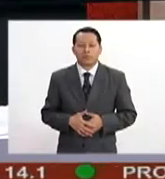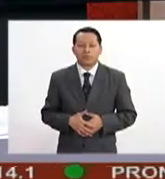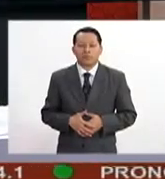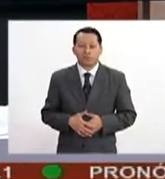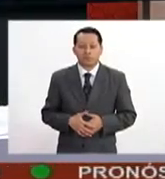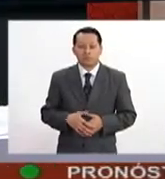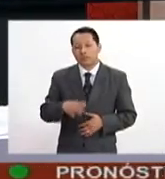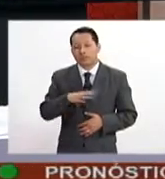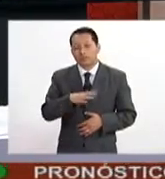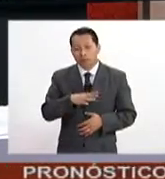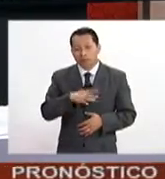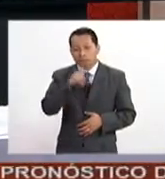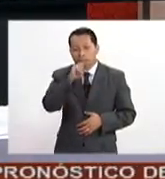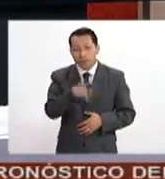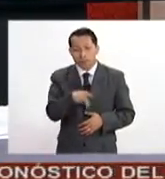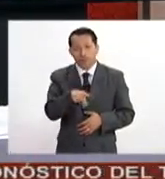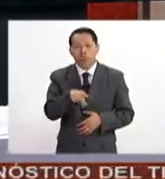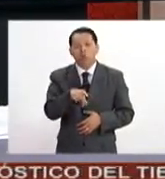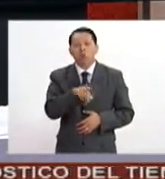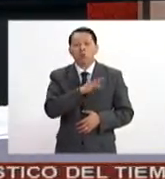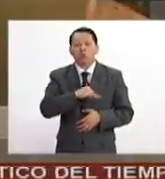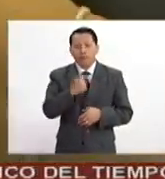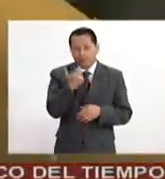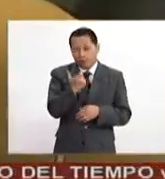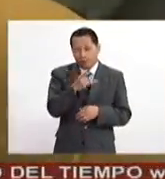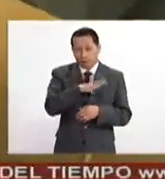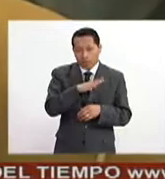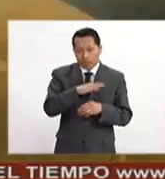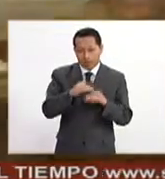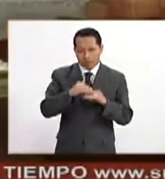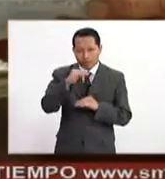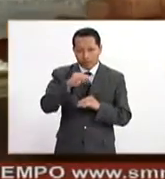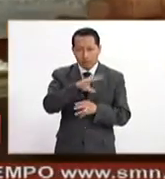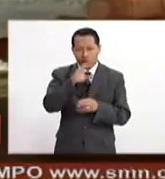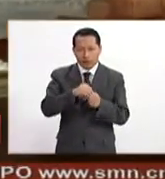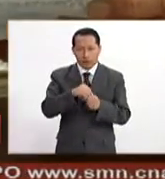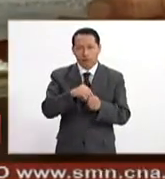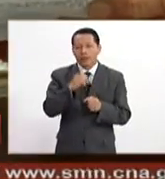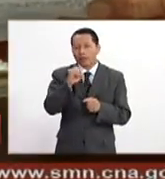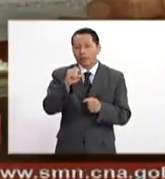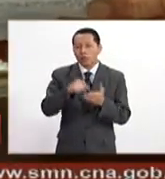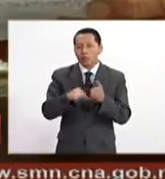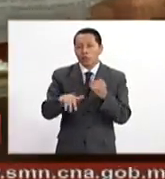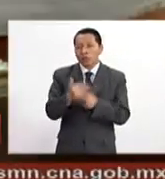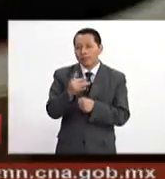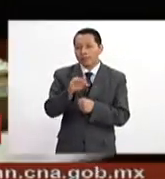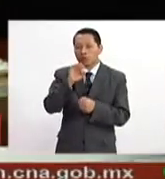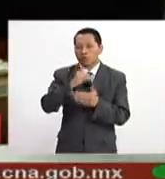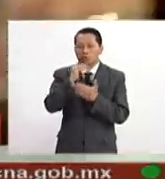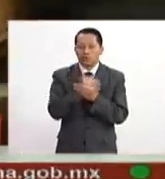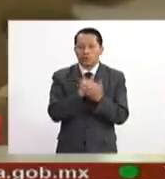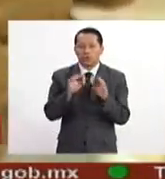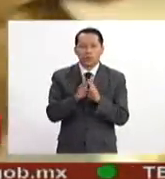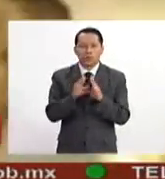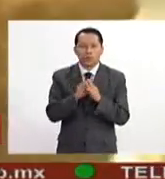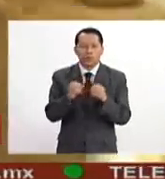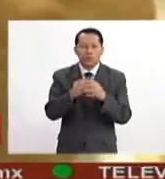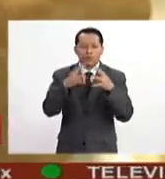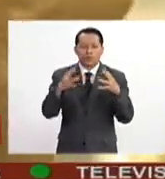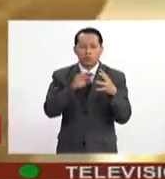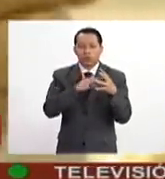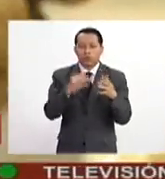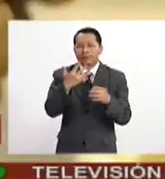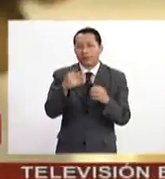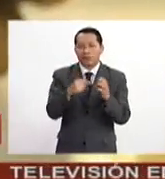En la primera quincena de abril, el índice nacional de precios al consumidor registró un descenso de 0.15%, con lo que la inflación se ubica